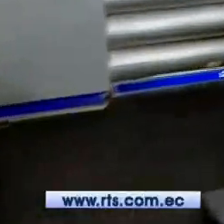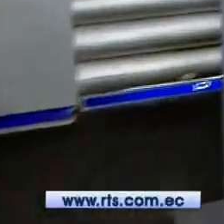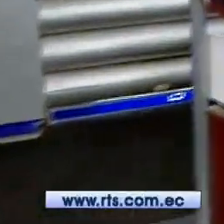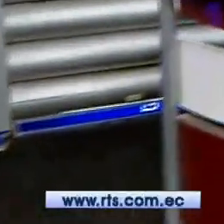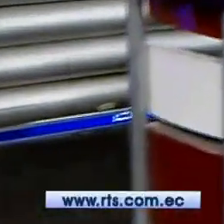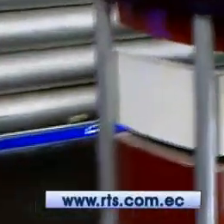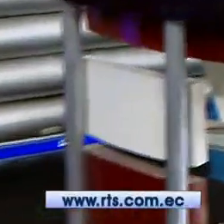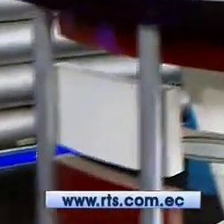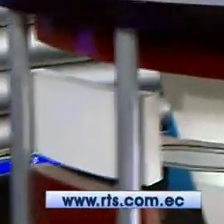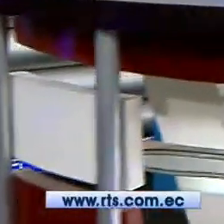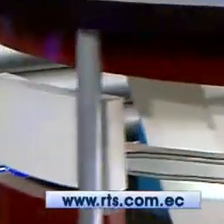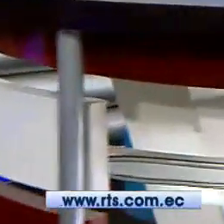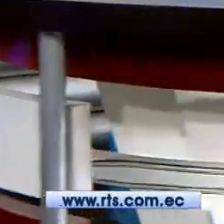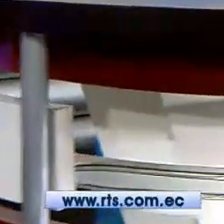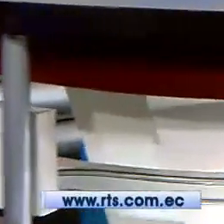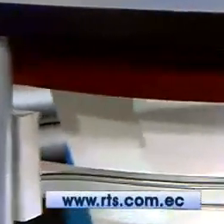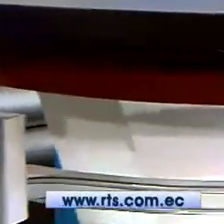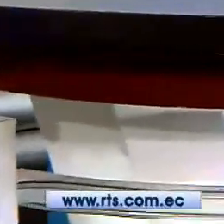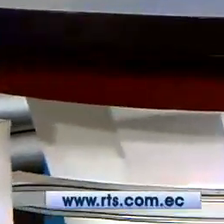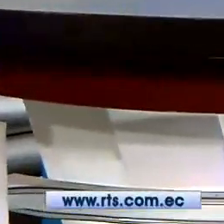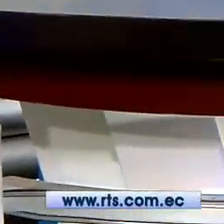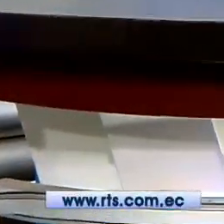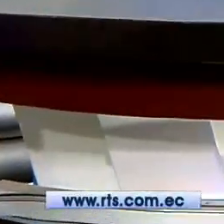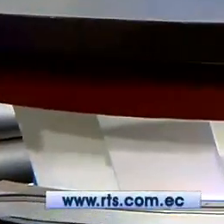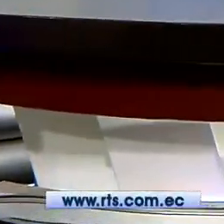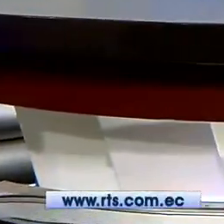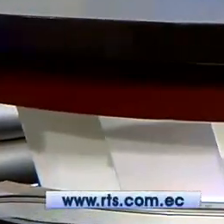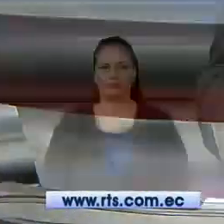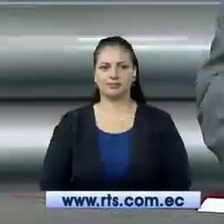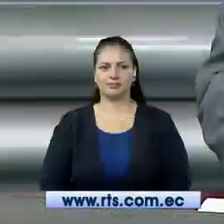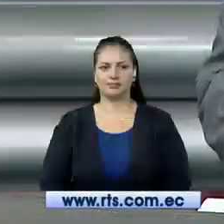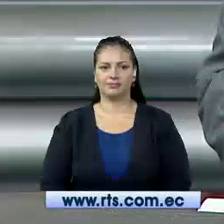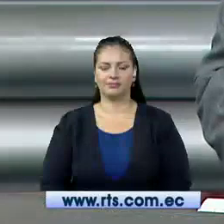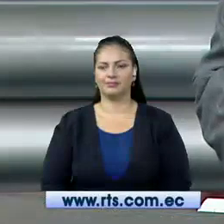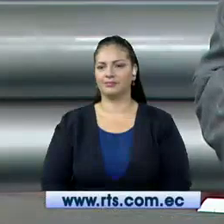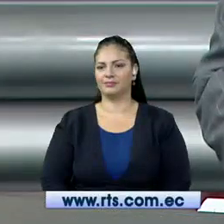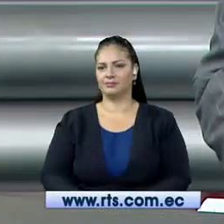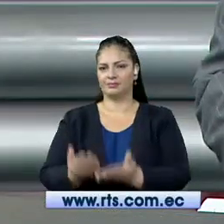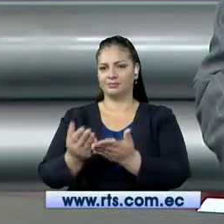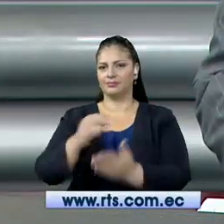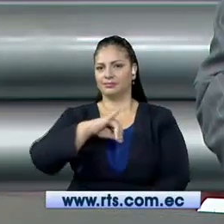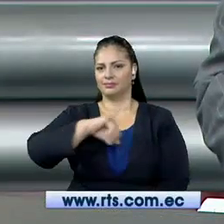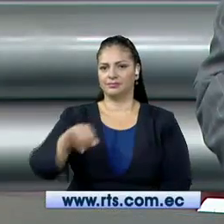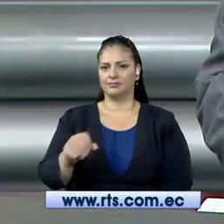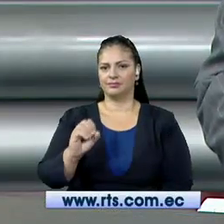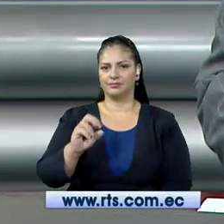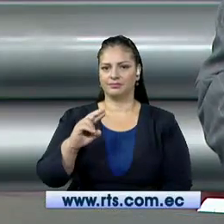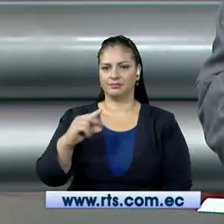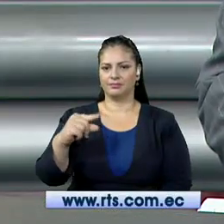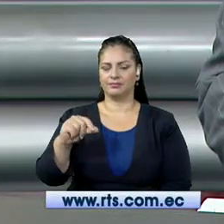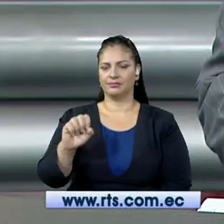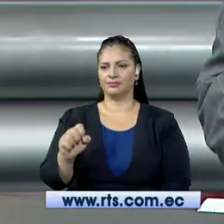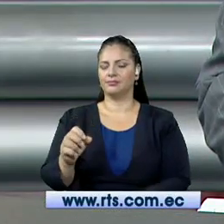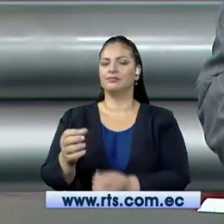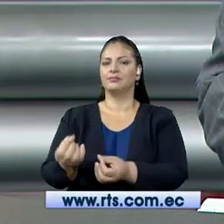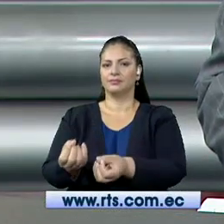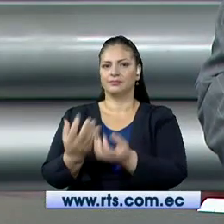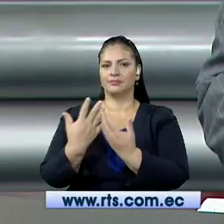Bueno, Jorge Salazar nos tiene información desde algún lugar de la ciudad. Jorge, adelante, te escuchamos.